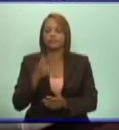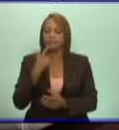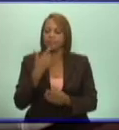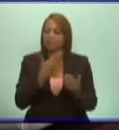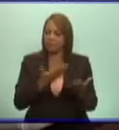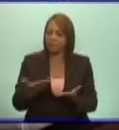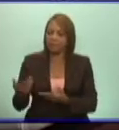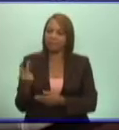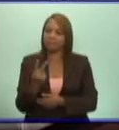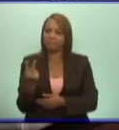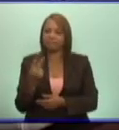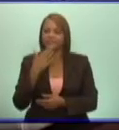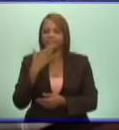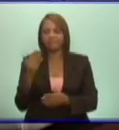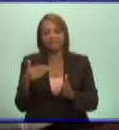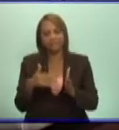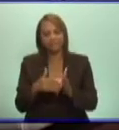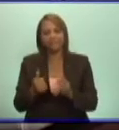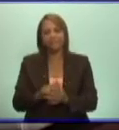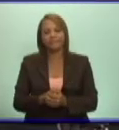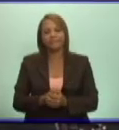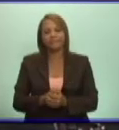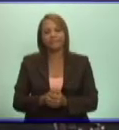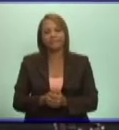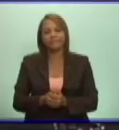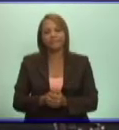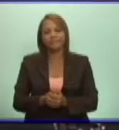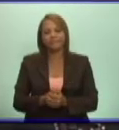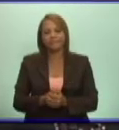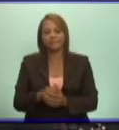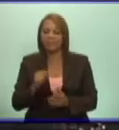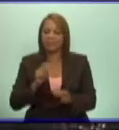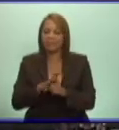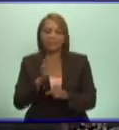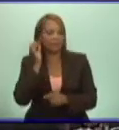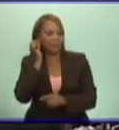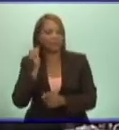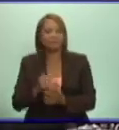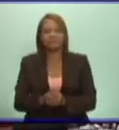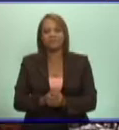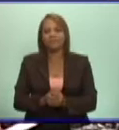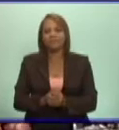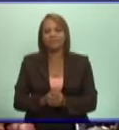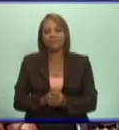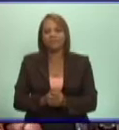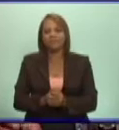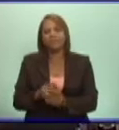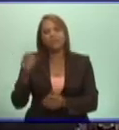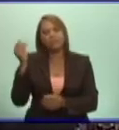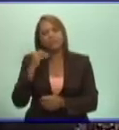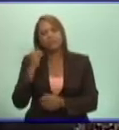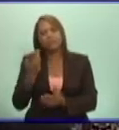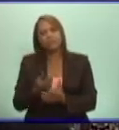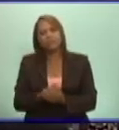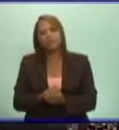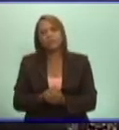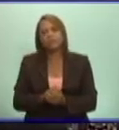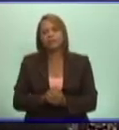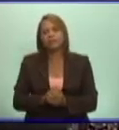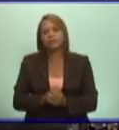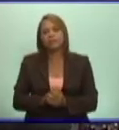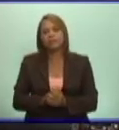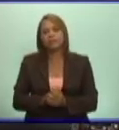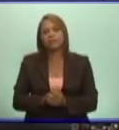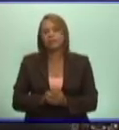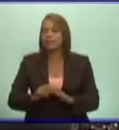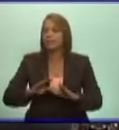buenas tardes. Buenas tardes, muchas Comenzamos gracias. Por la dama, Alfonso, ¿qué usted cree? Carmen Rosa, yo sé que desde las humanidades también hay